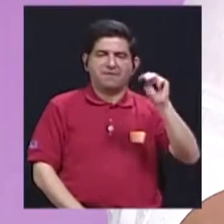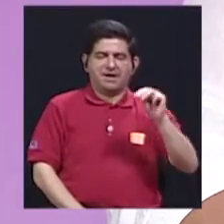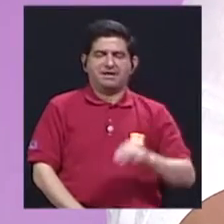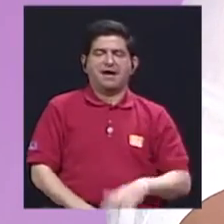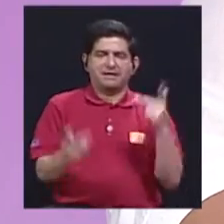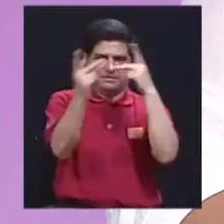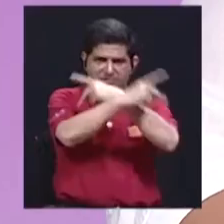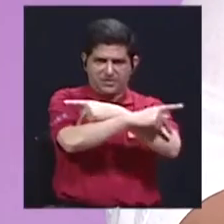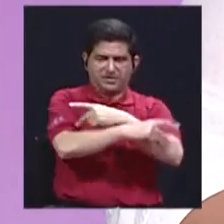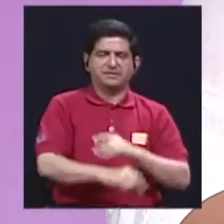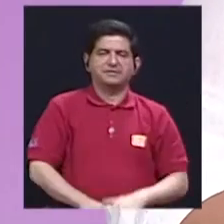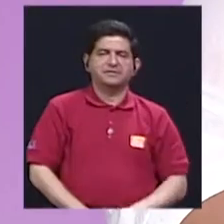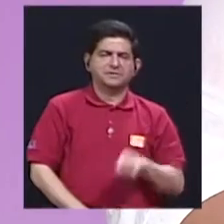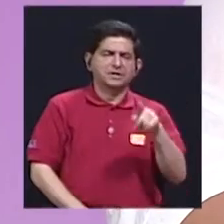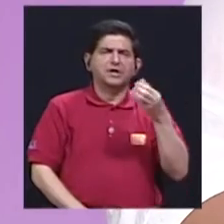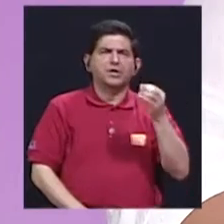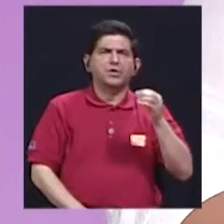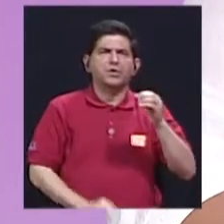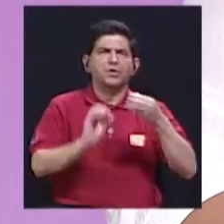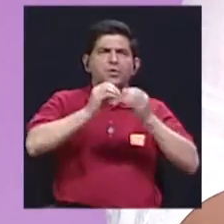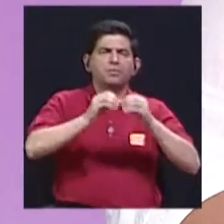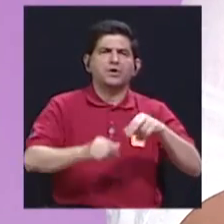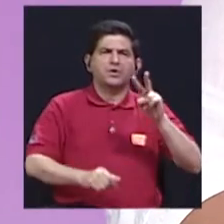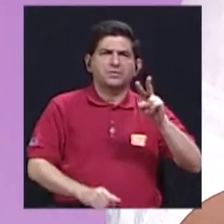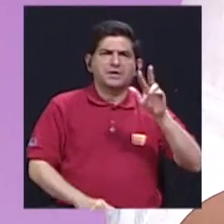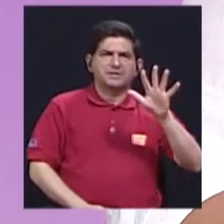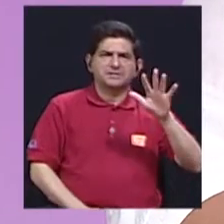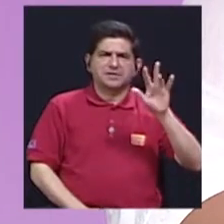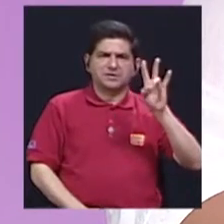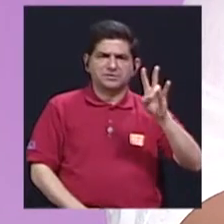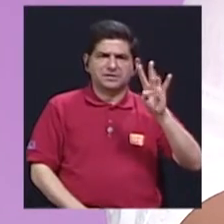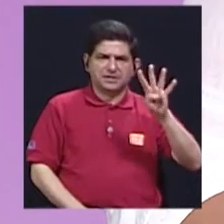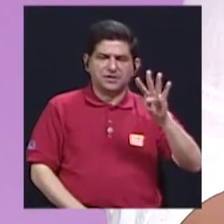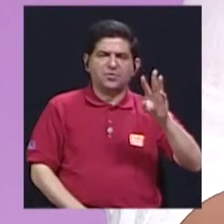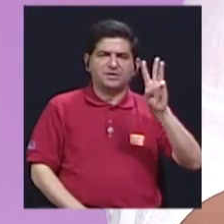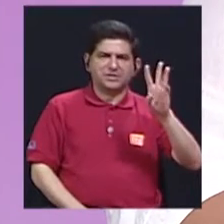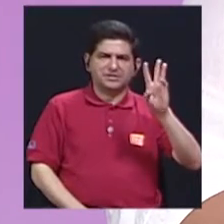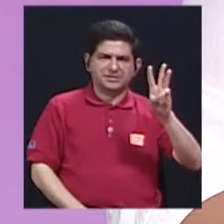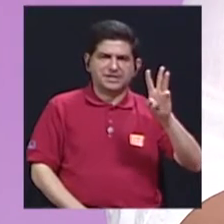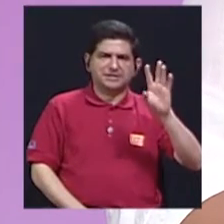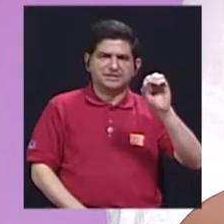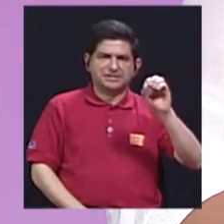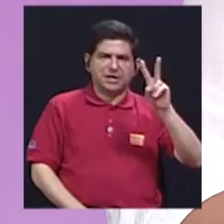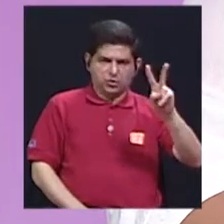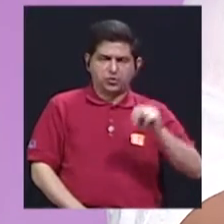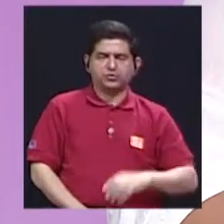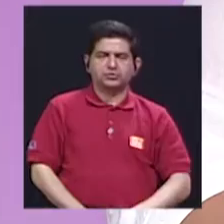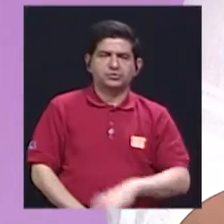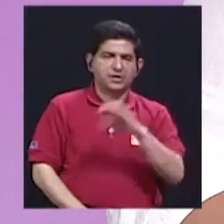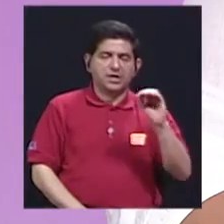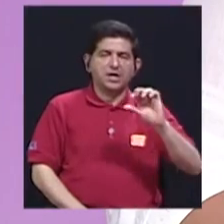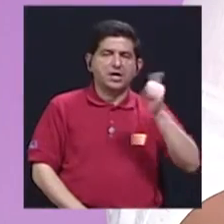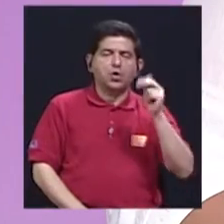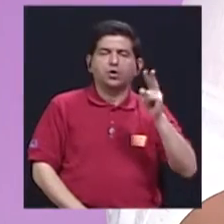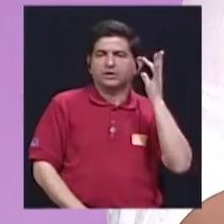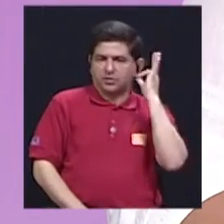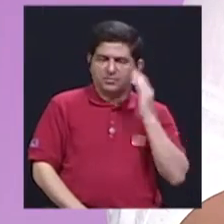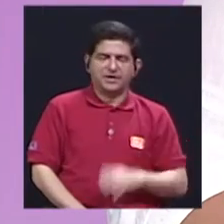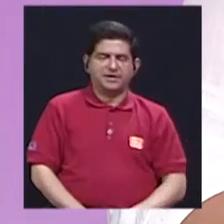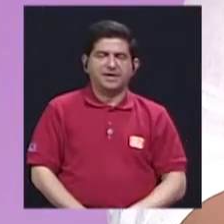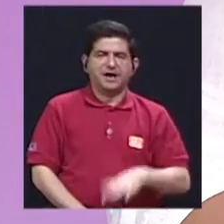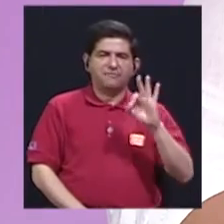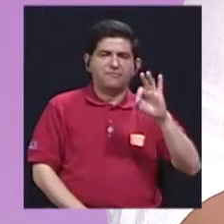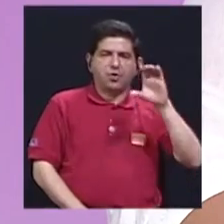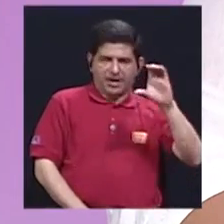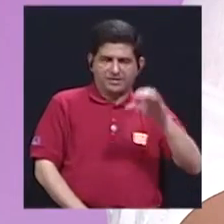paraíso ella número es el 25 74 66 02 y tenemos otra compañera doña